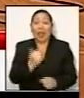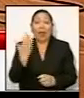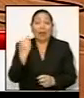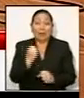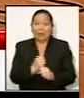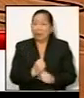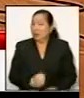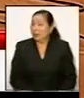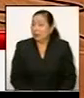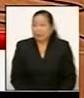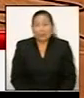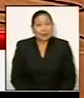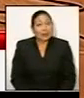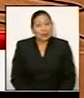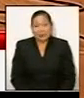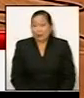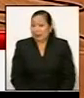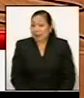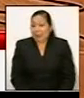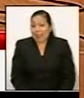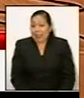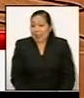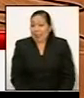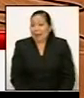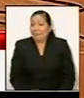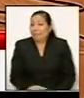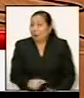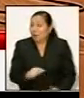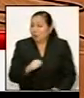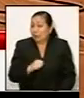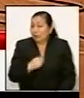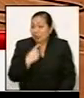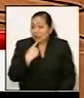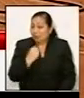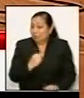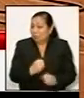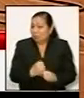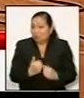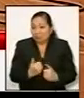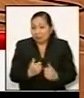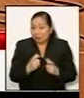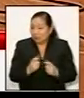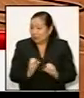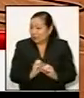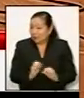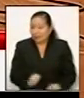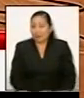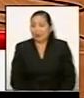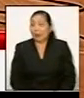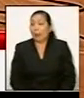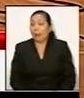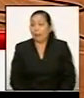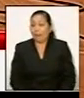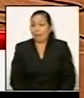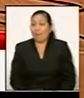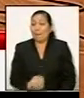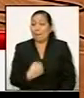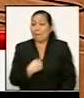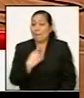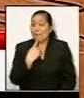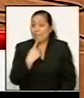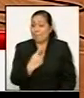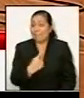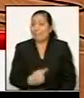yo no dijo el peso si decido pero yo no he sostenido que no funcionan los sistemas de control lo que sostengo es